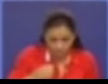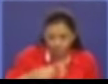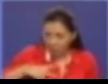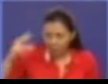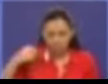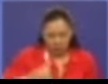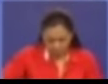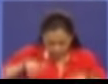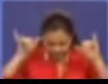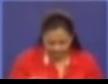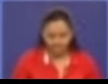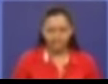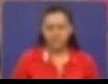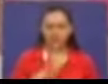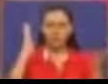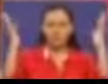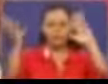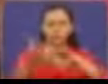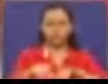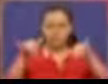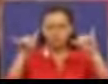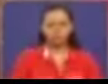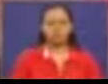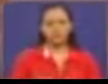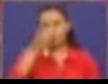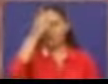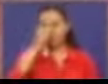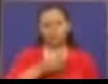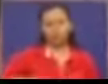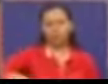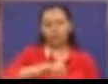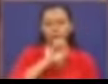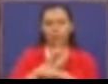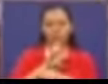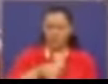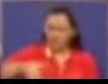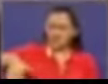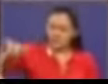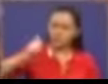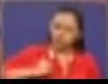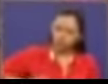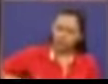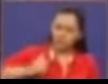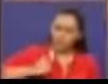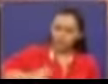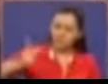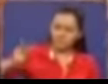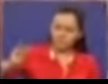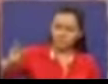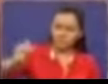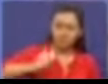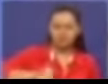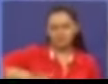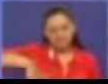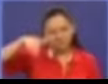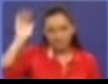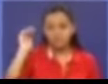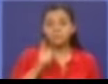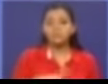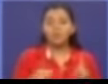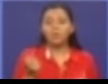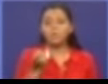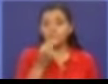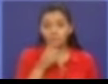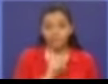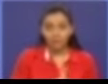se va a quedar, compañeros, por voluntad de todo un pueblo, que sigan sufriendo lo mismo de siempre. Ningún médico